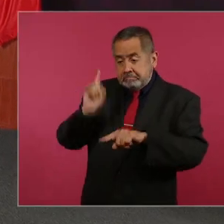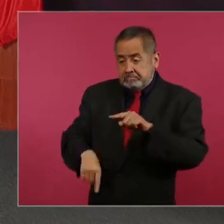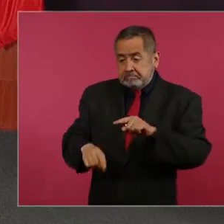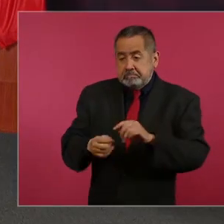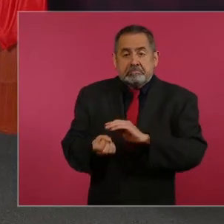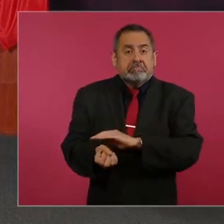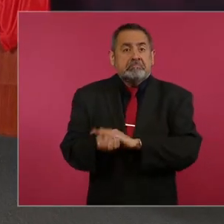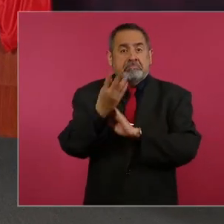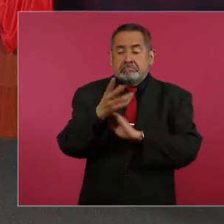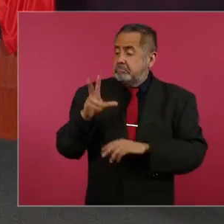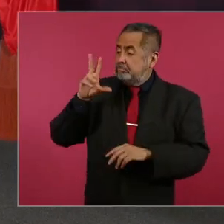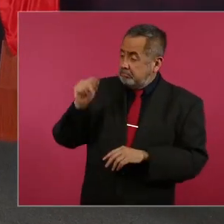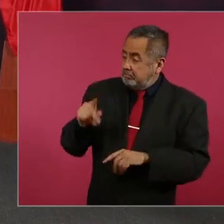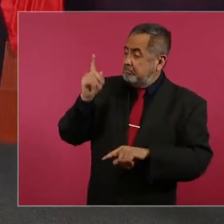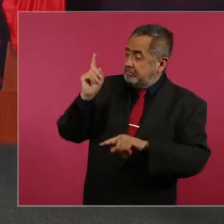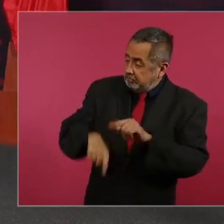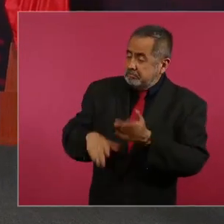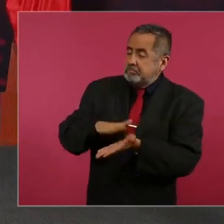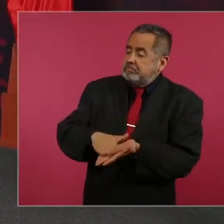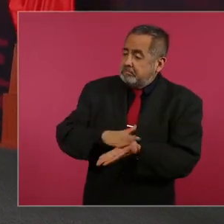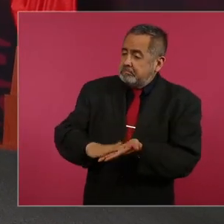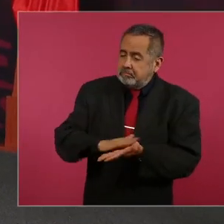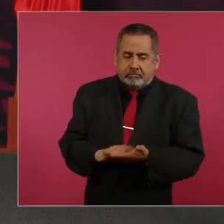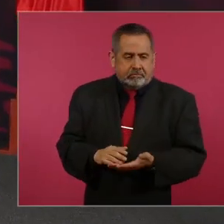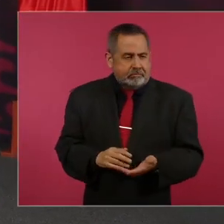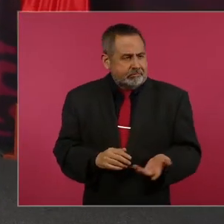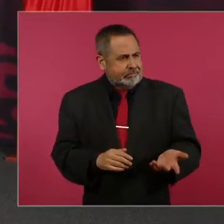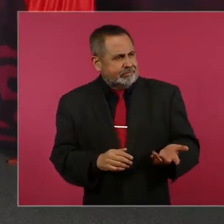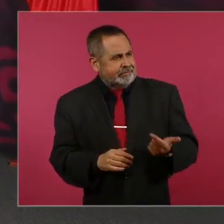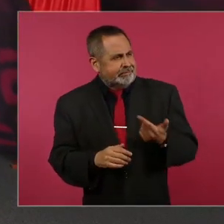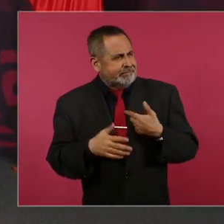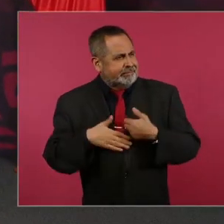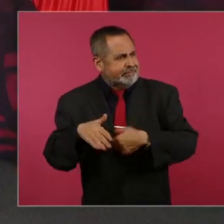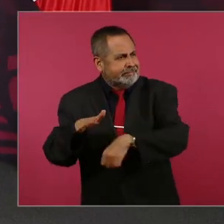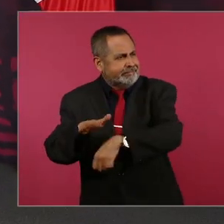porque hice el llamado que no hicieran eso